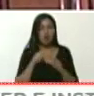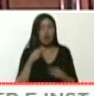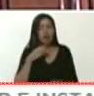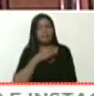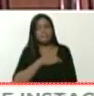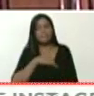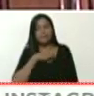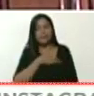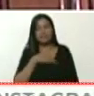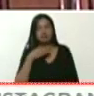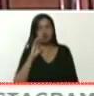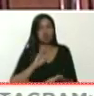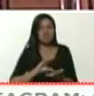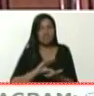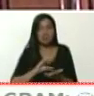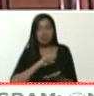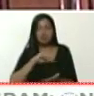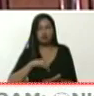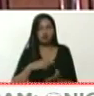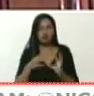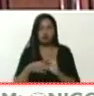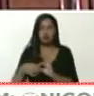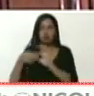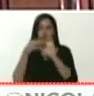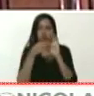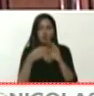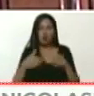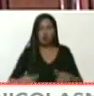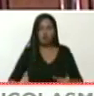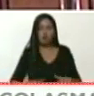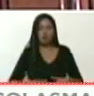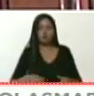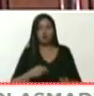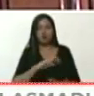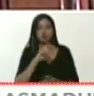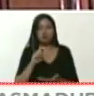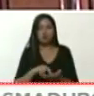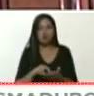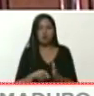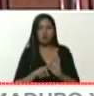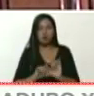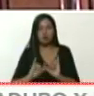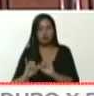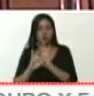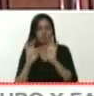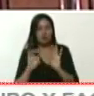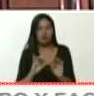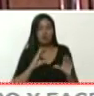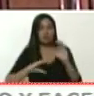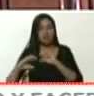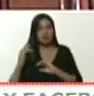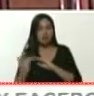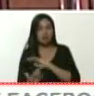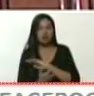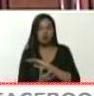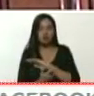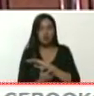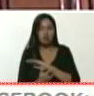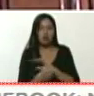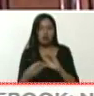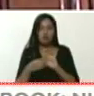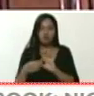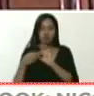central de unificar el esfuerzo nacional en función de que la ciencia y la tecnología se